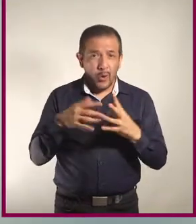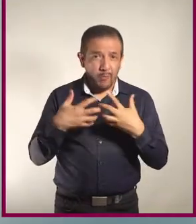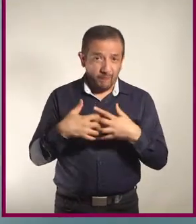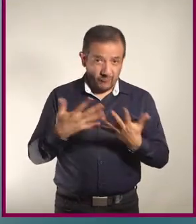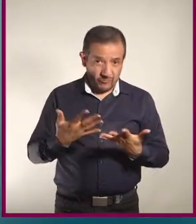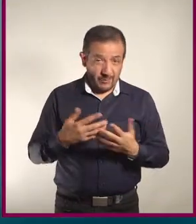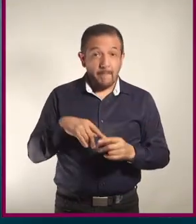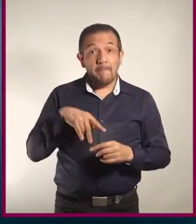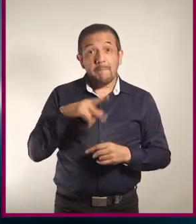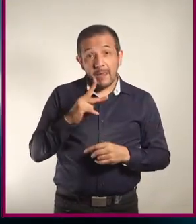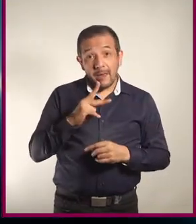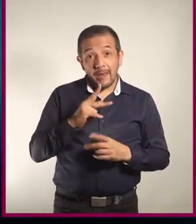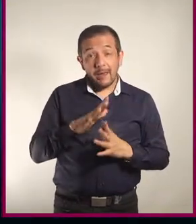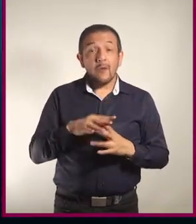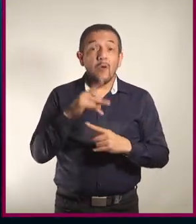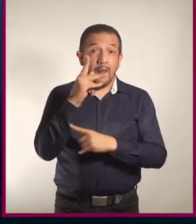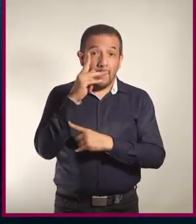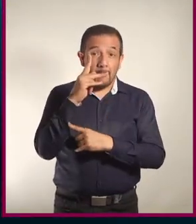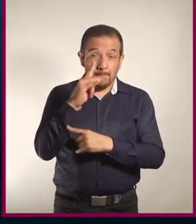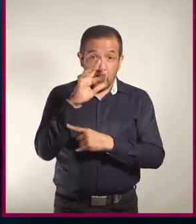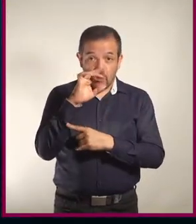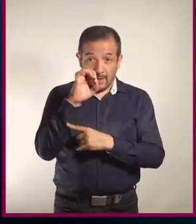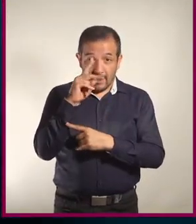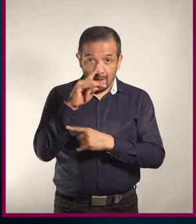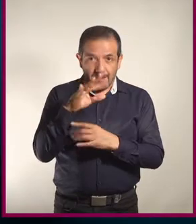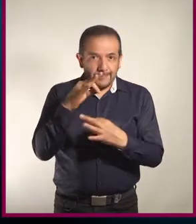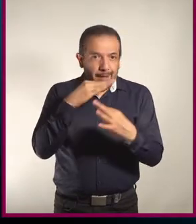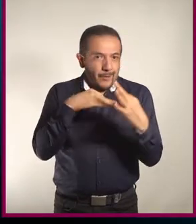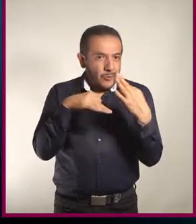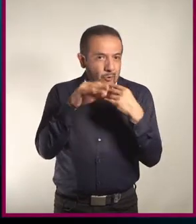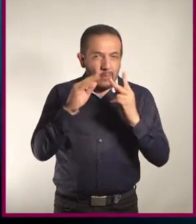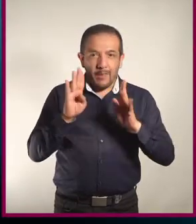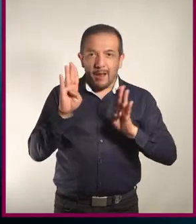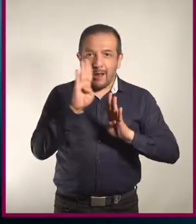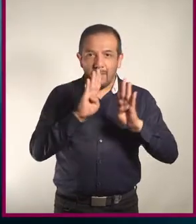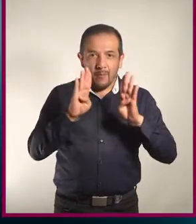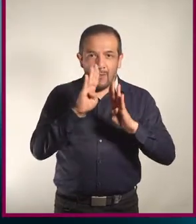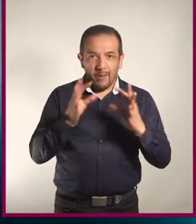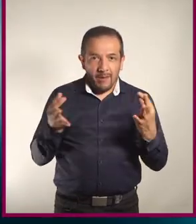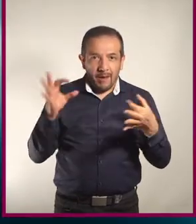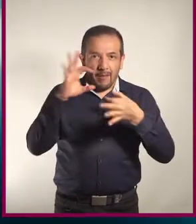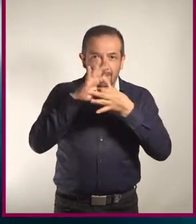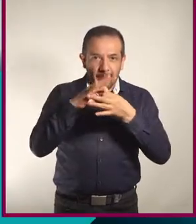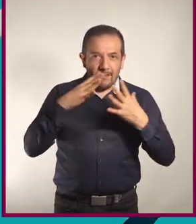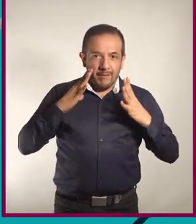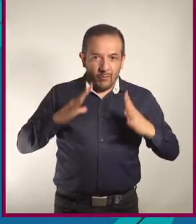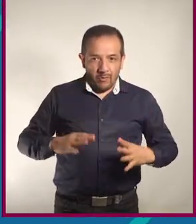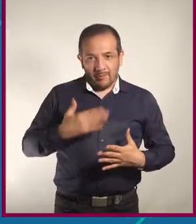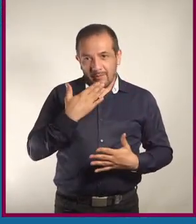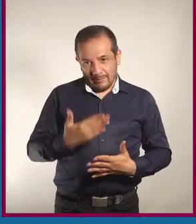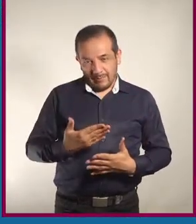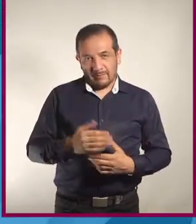sus funciones, pues se vincula a todos los procesos biológicos de un organismo.